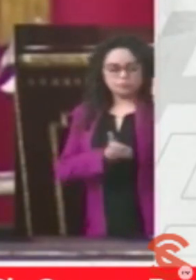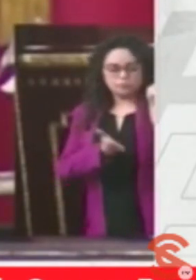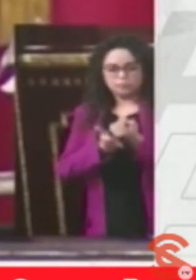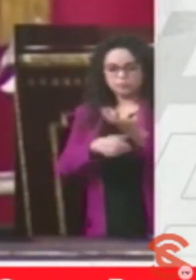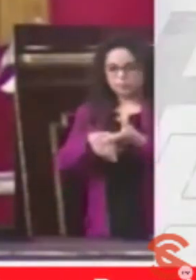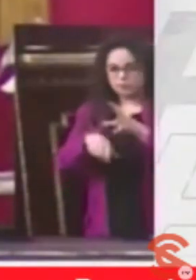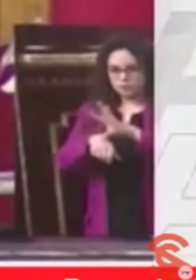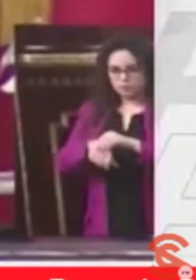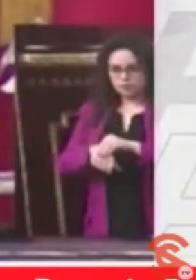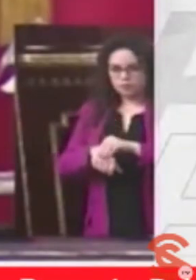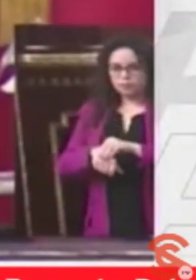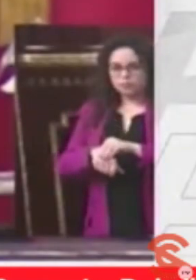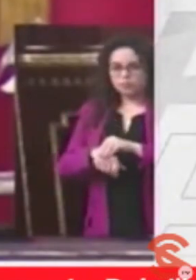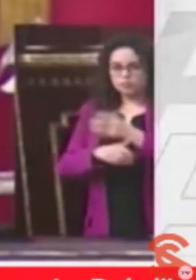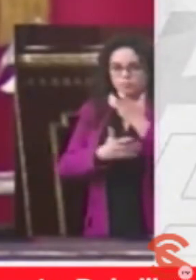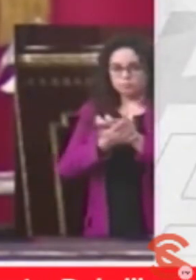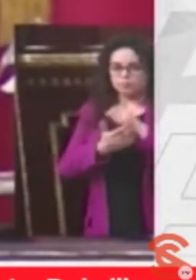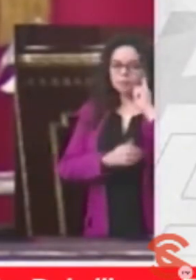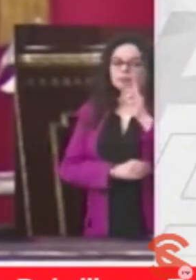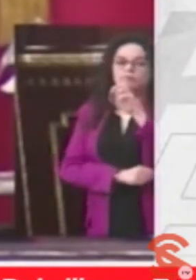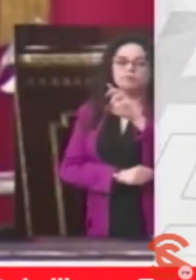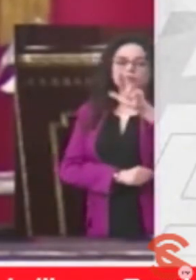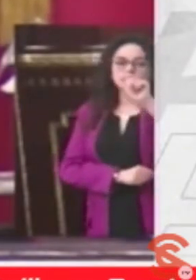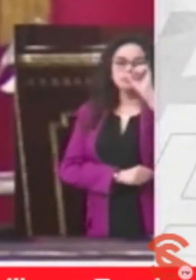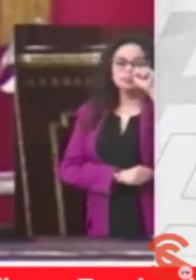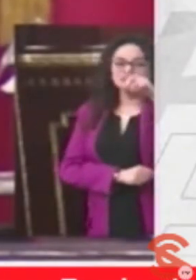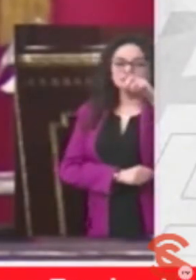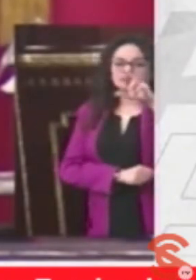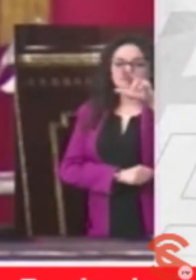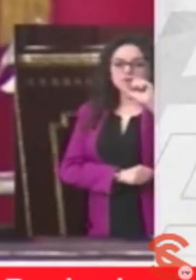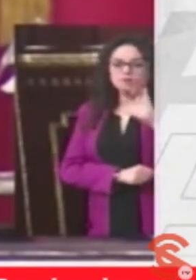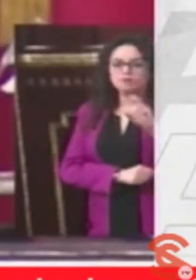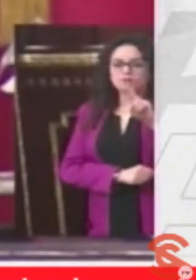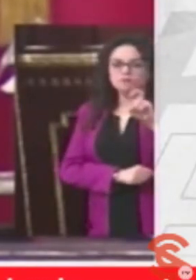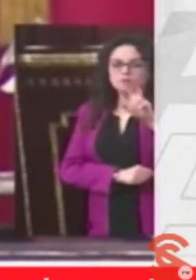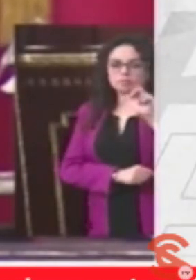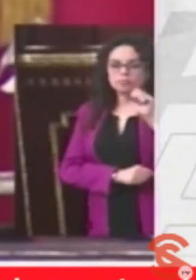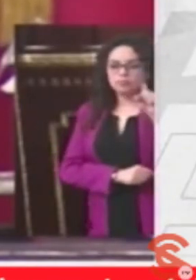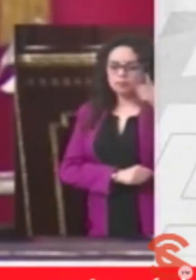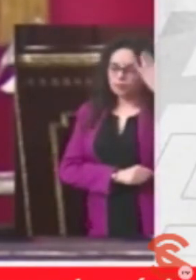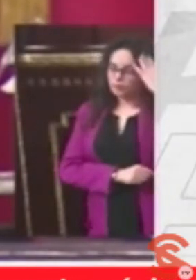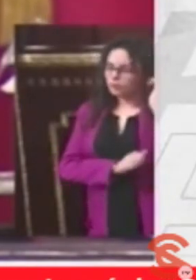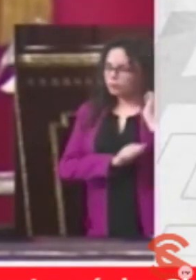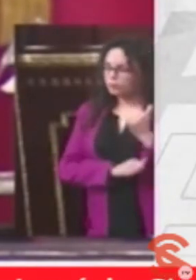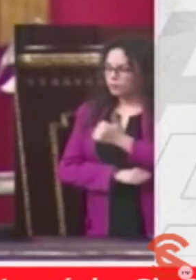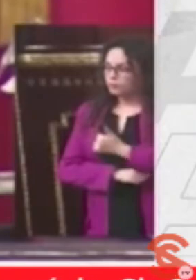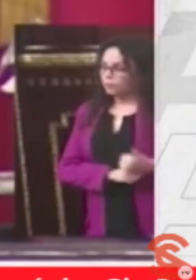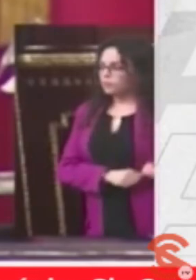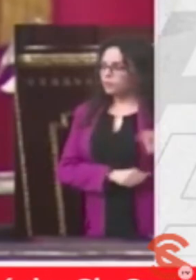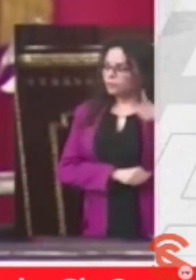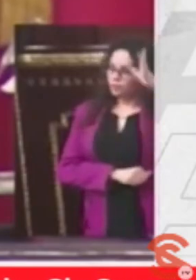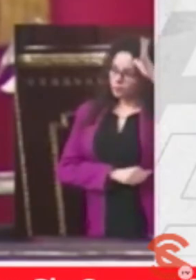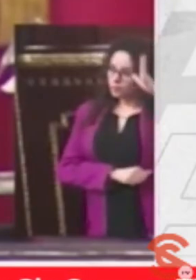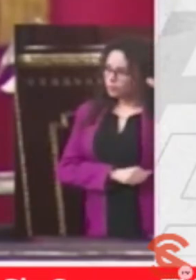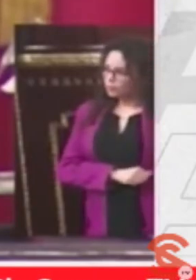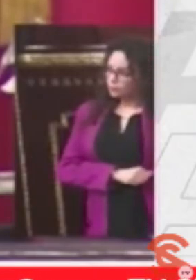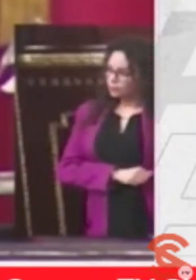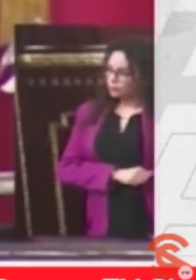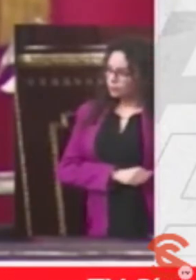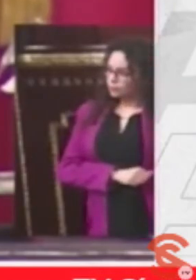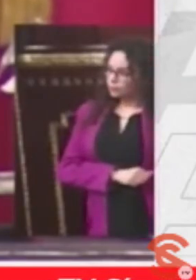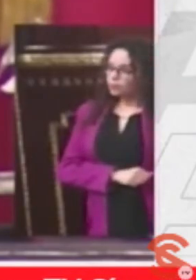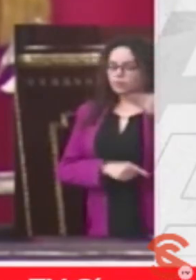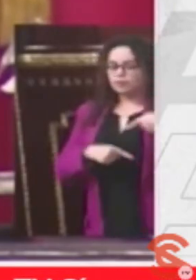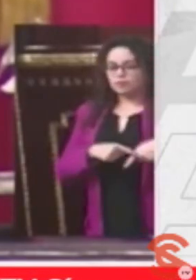la licencia temporal a la doctora Sandra Chantal Cuevas Nieves, alcaldesa en Cuauhtémoc, misma que